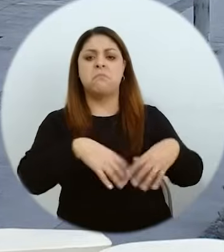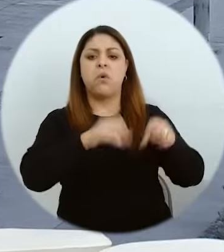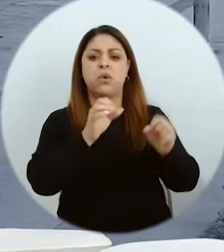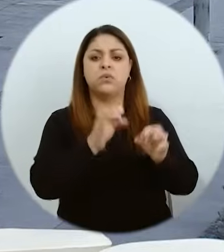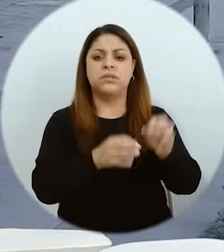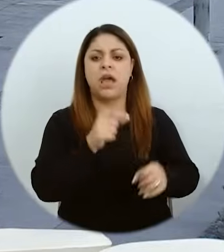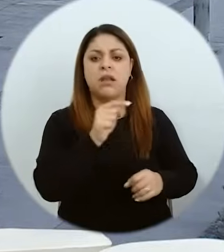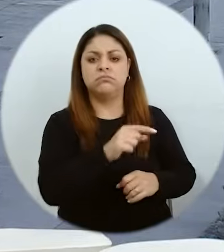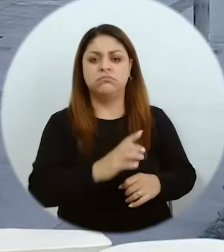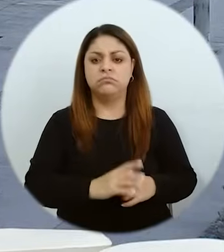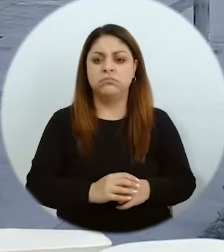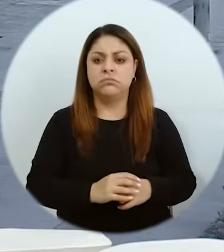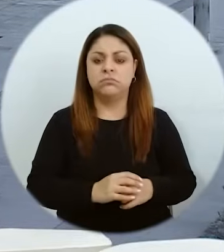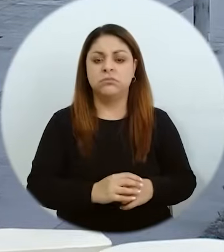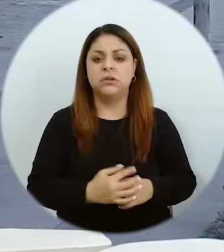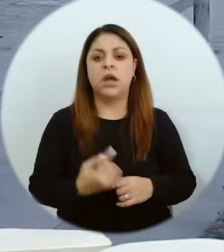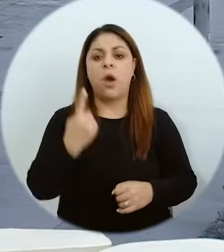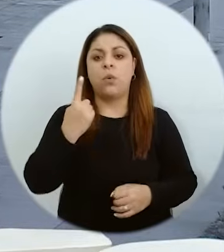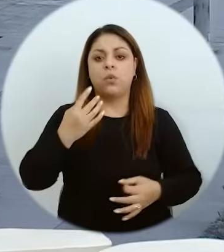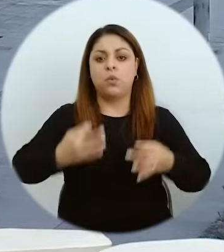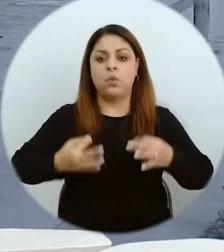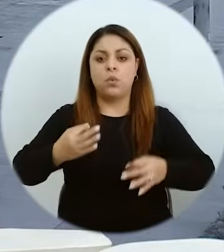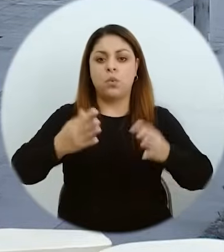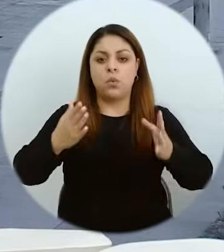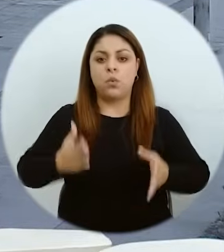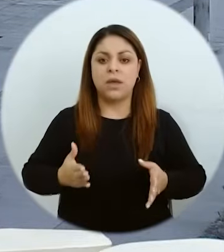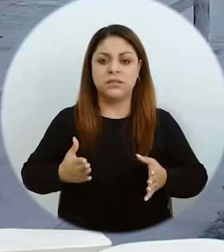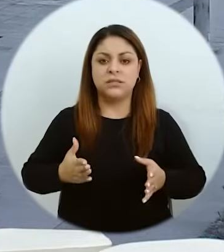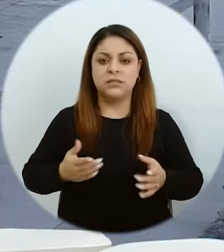Poder Judicial. A un juez